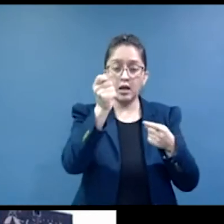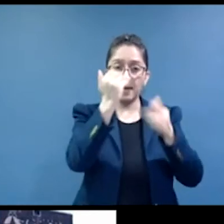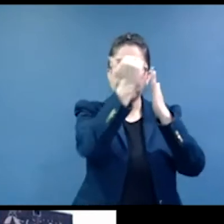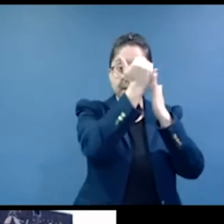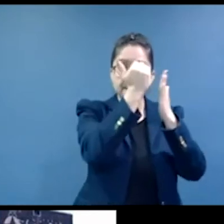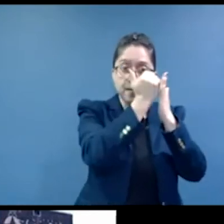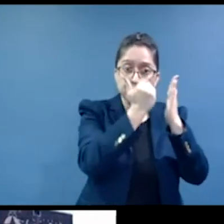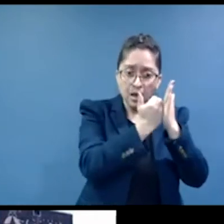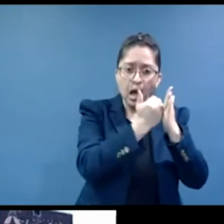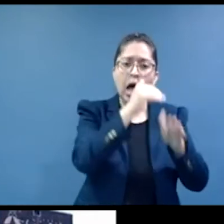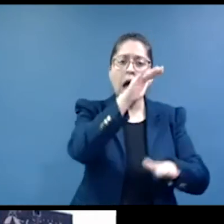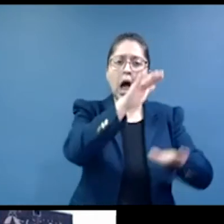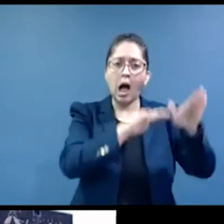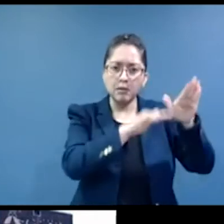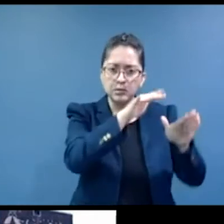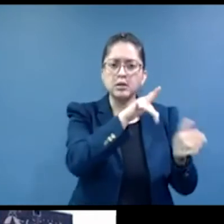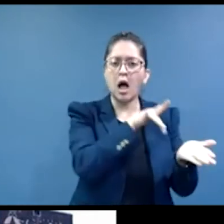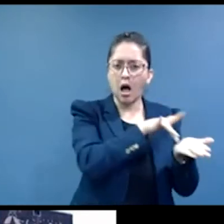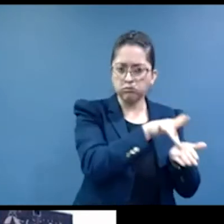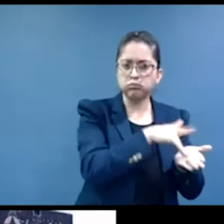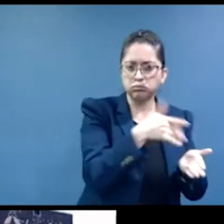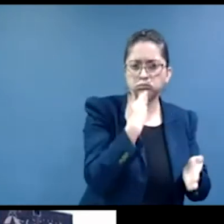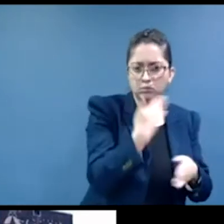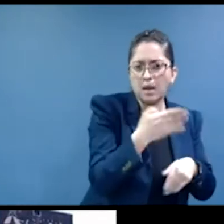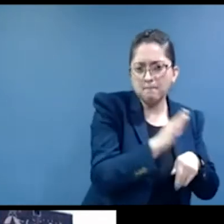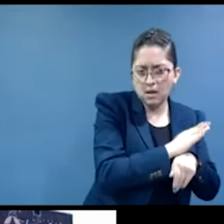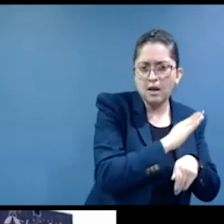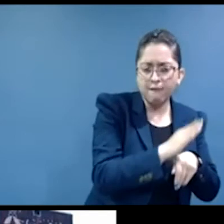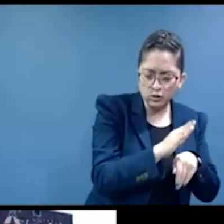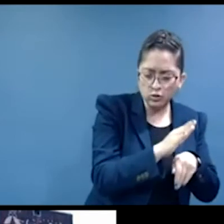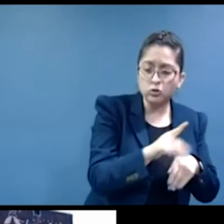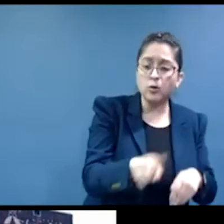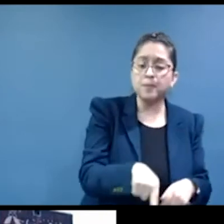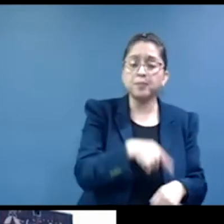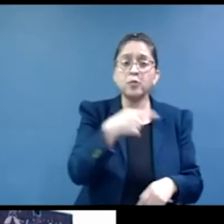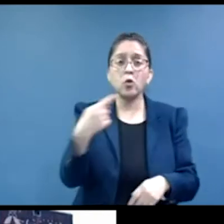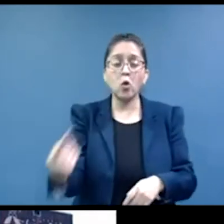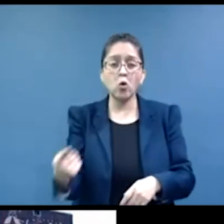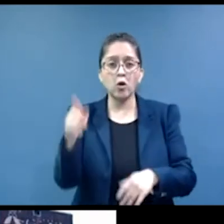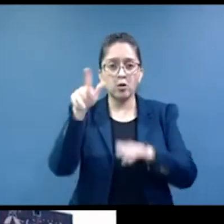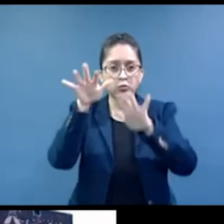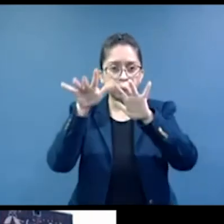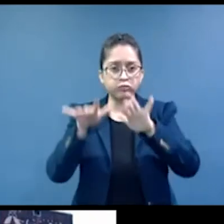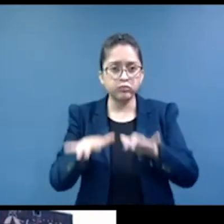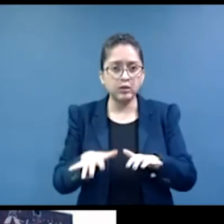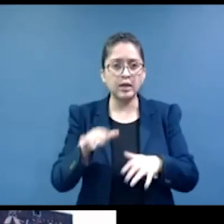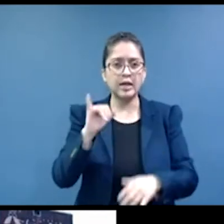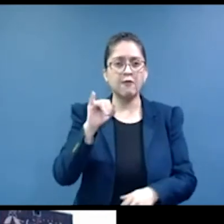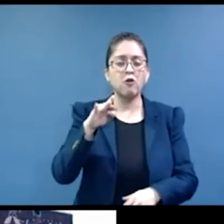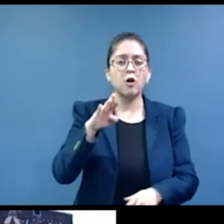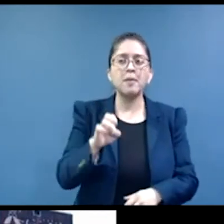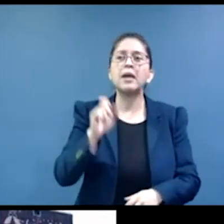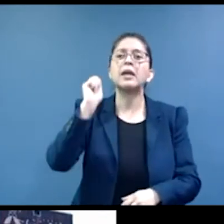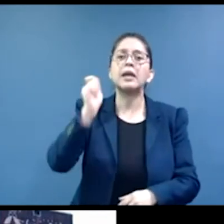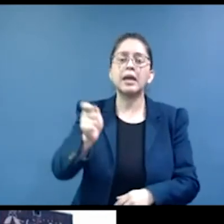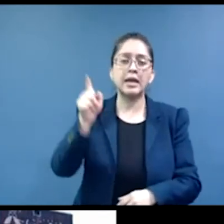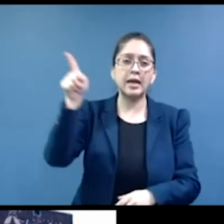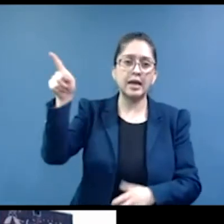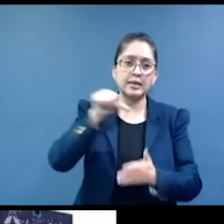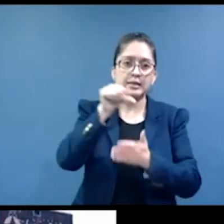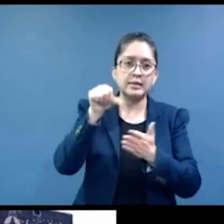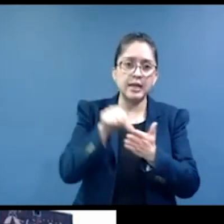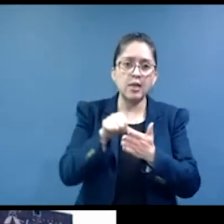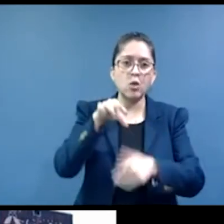¿no? Hay otro caso que se retoma en el informe, de cómo es que el centro médico vuelve a negar el